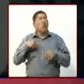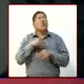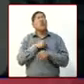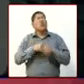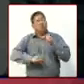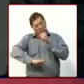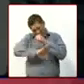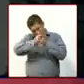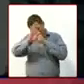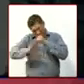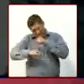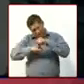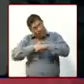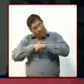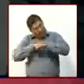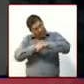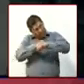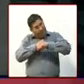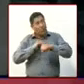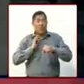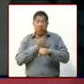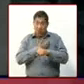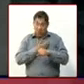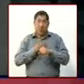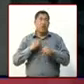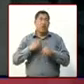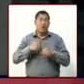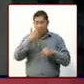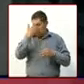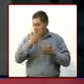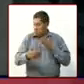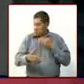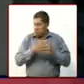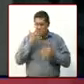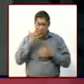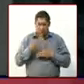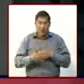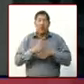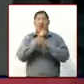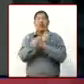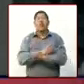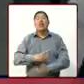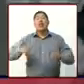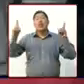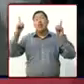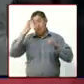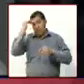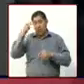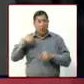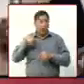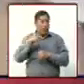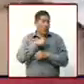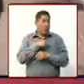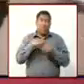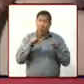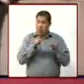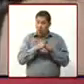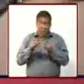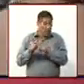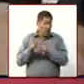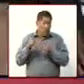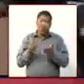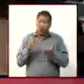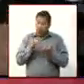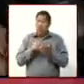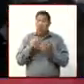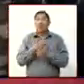a defender con nuestras vidas, con nuestra sangre, si es necesario, la democracia, porque nosotros también hemos